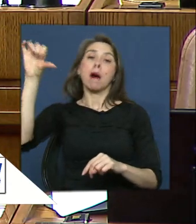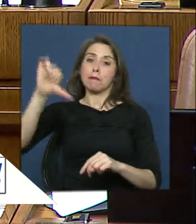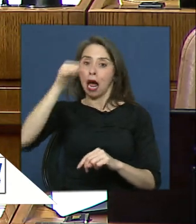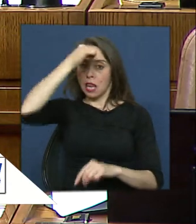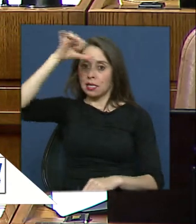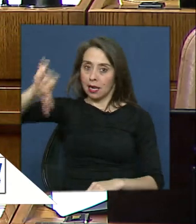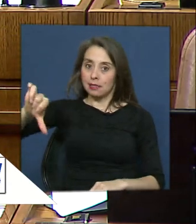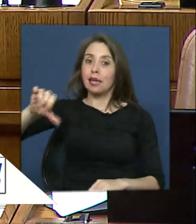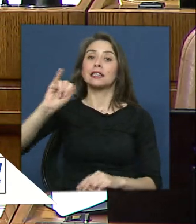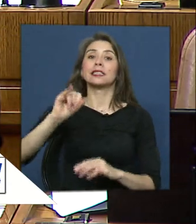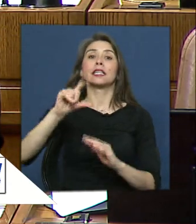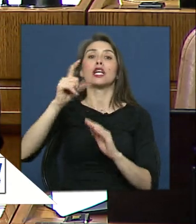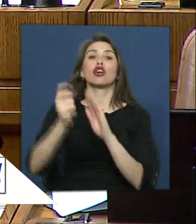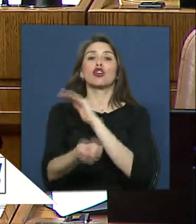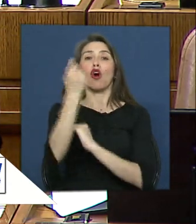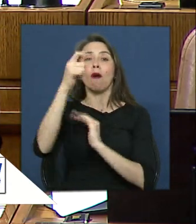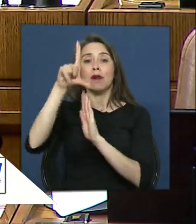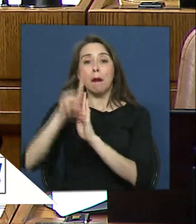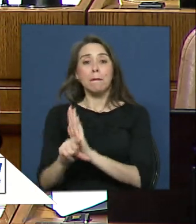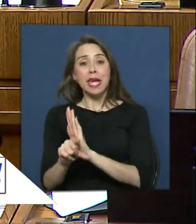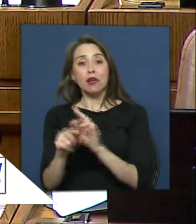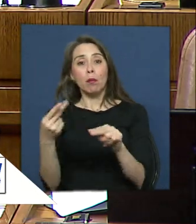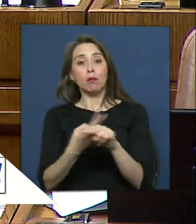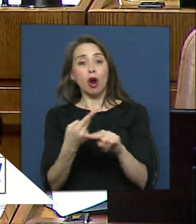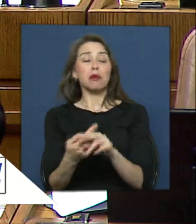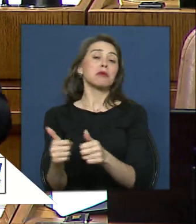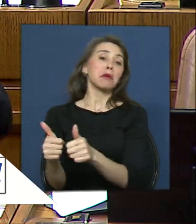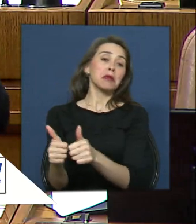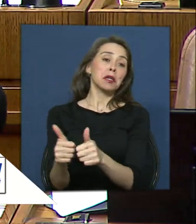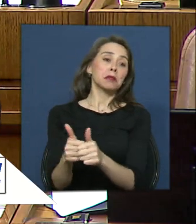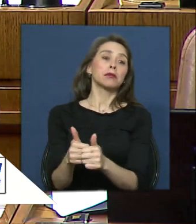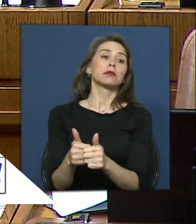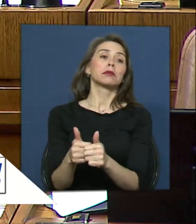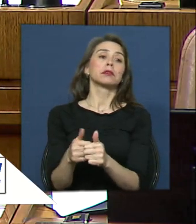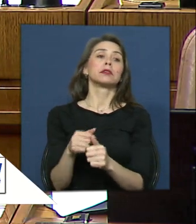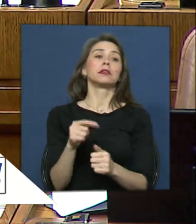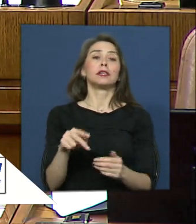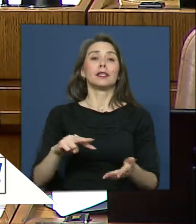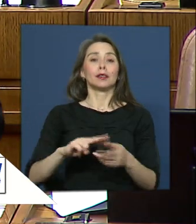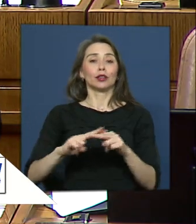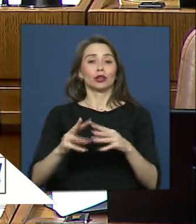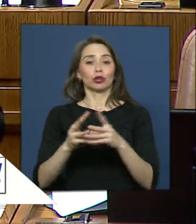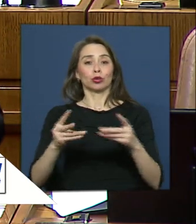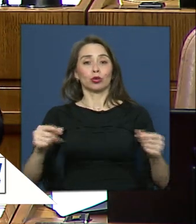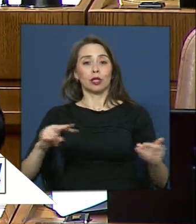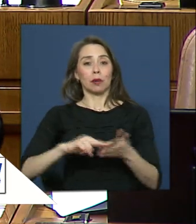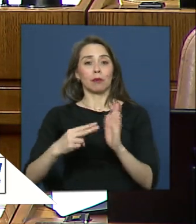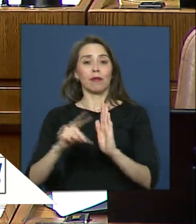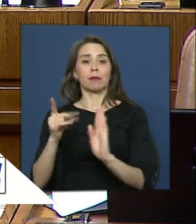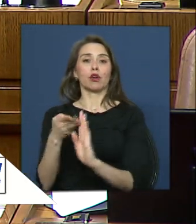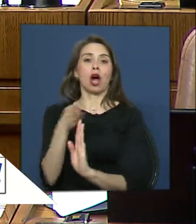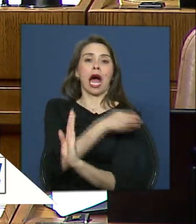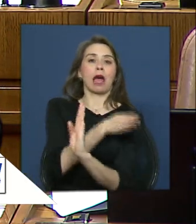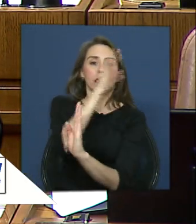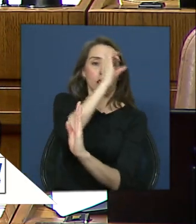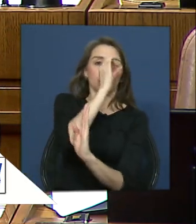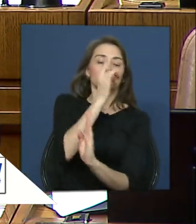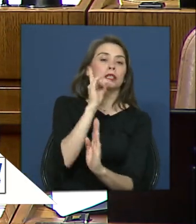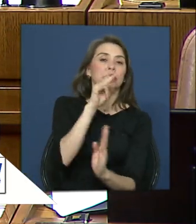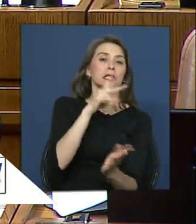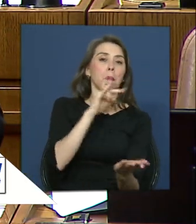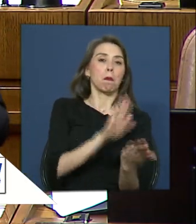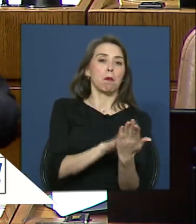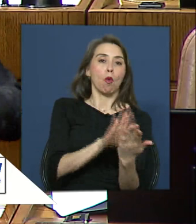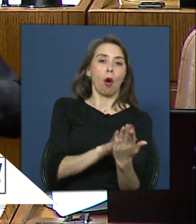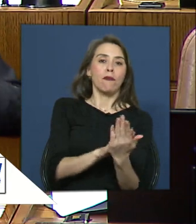Entonces, en vez de ir a solucionar los problemas, se asume una posición ex ante, no comprobable, fuera de toda